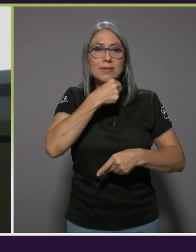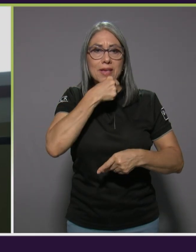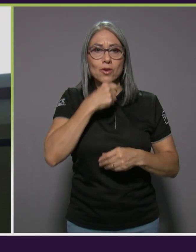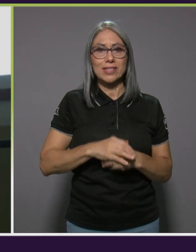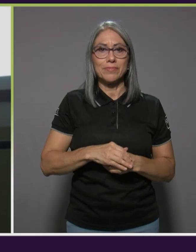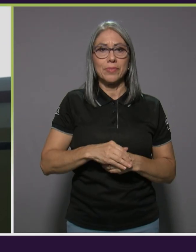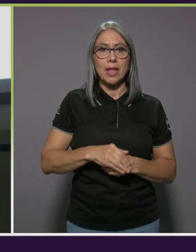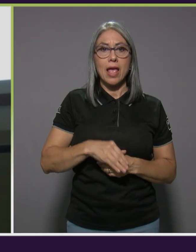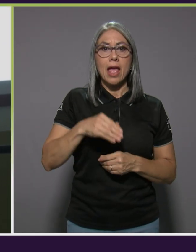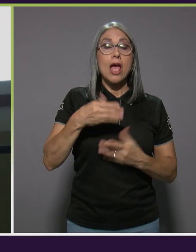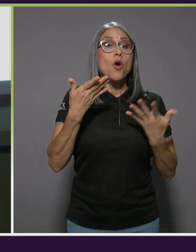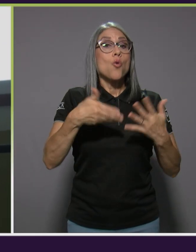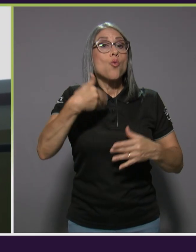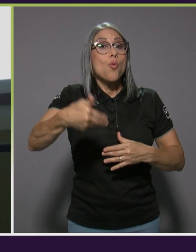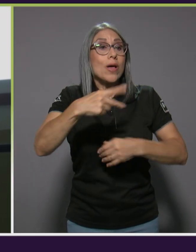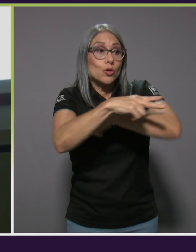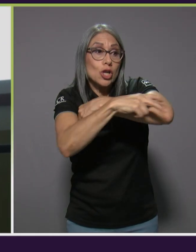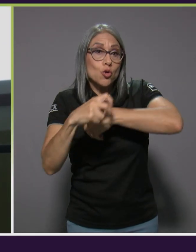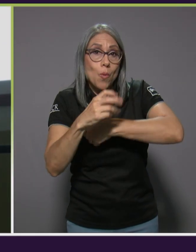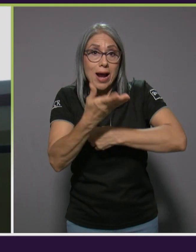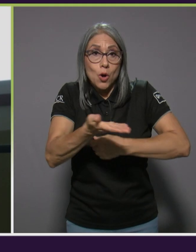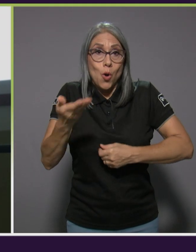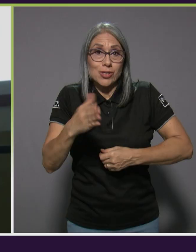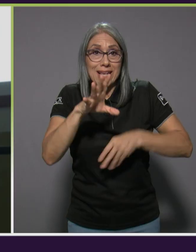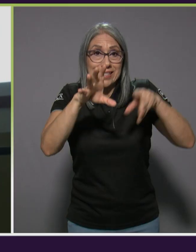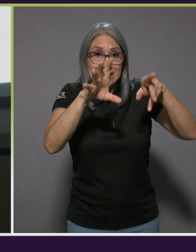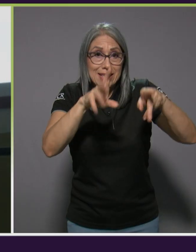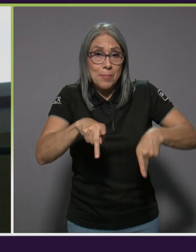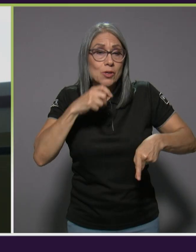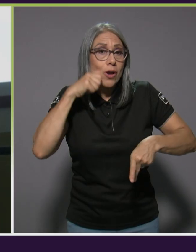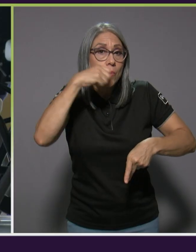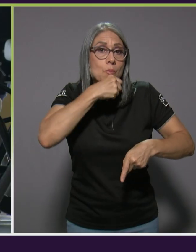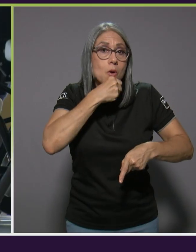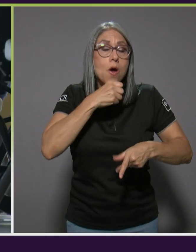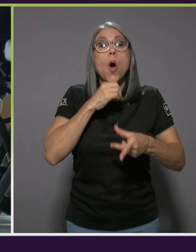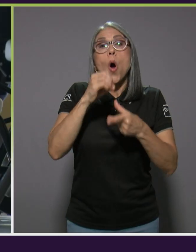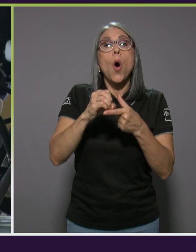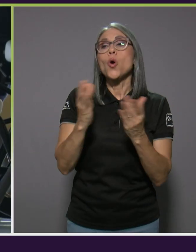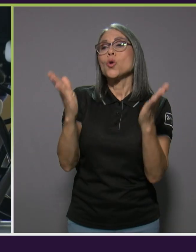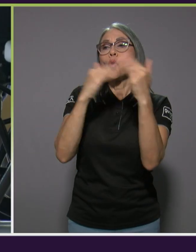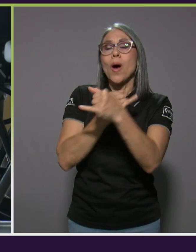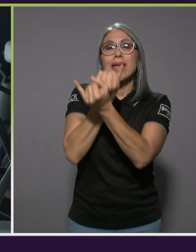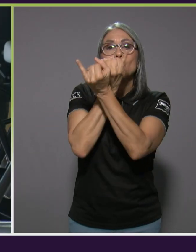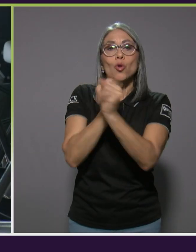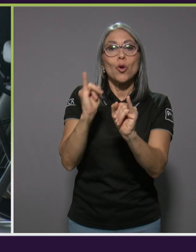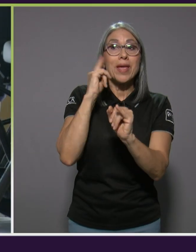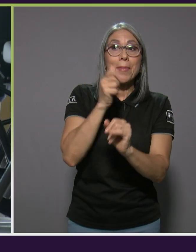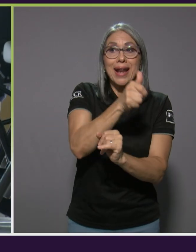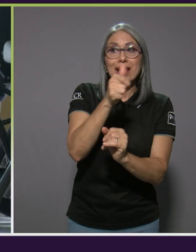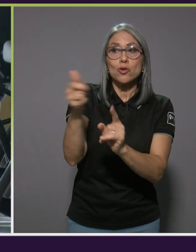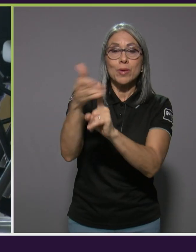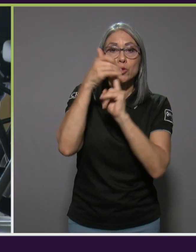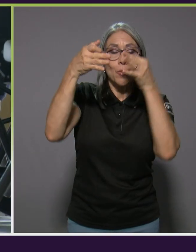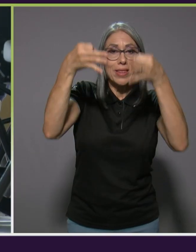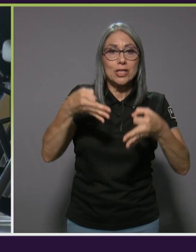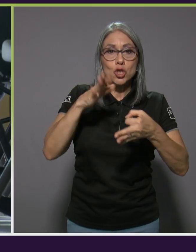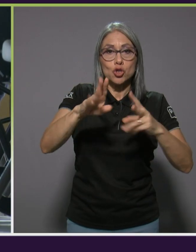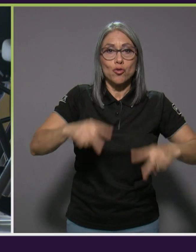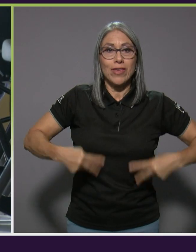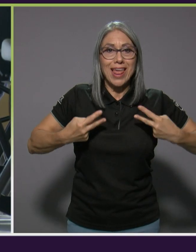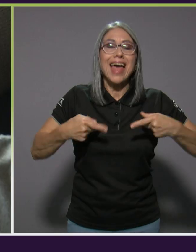La violencia patrimonial o las barreras en la autonomía para la toma de decisiones sobre su vida son también formas